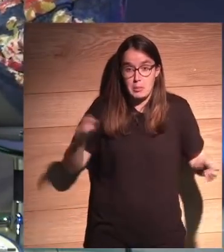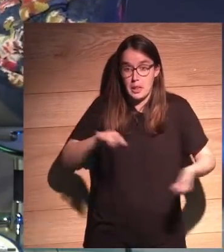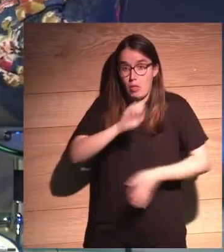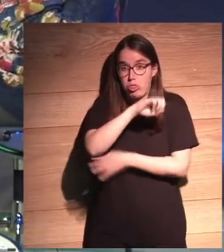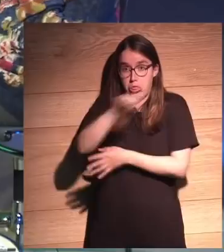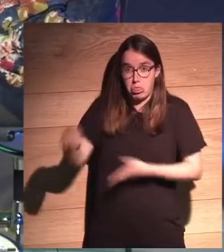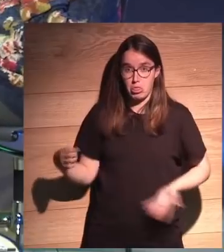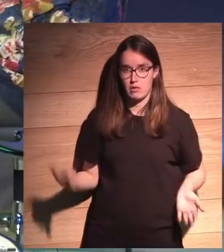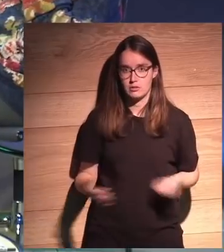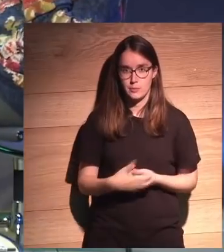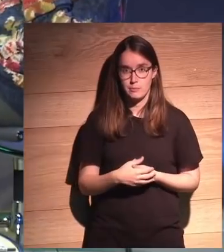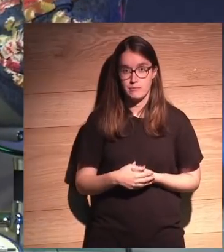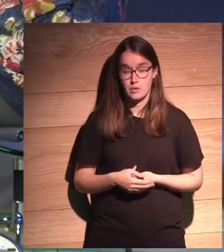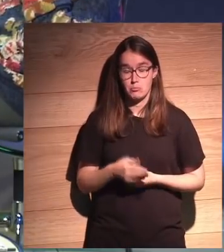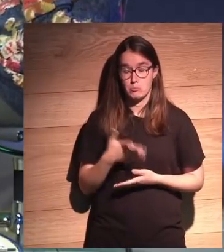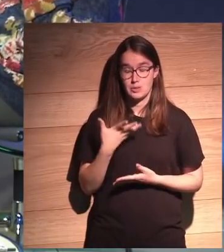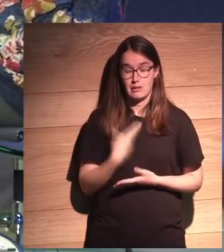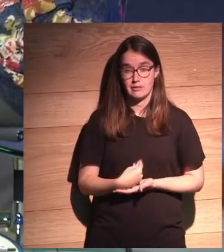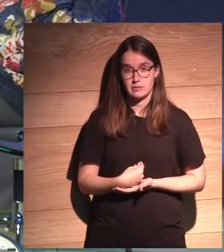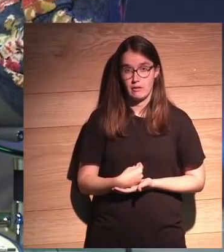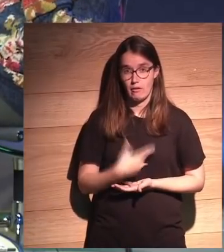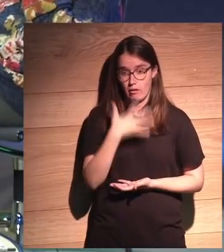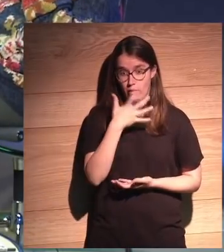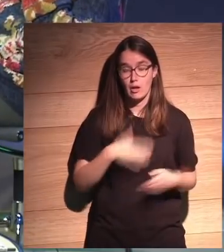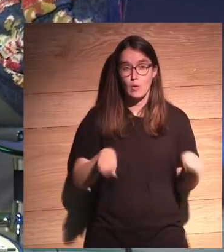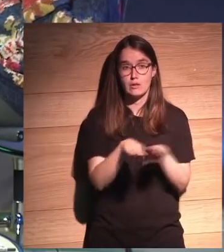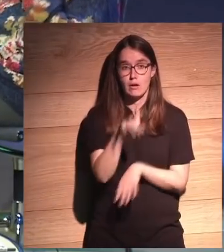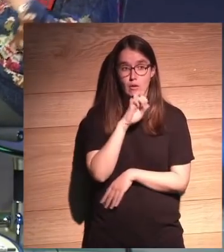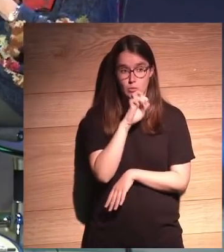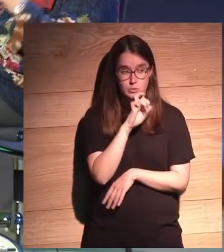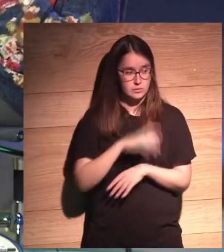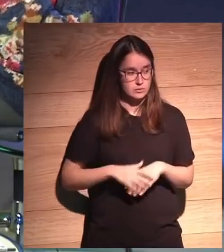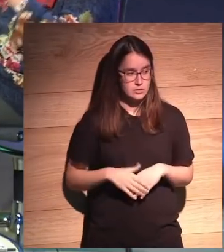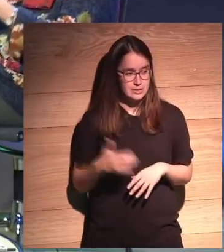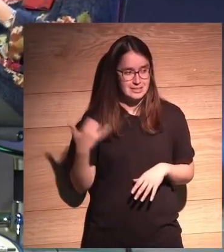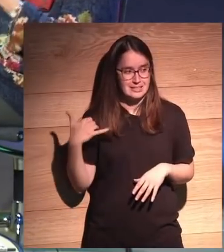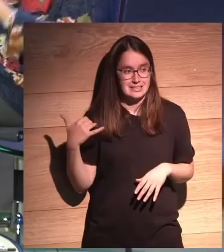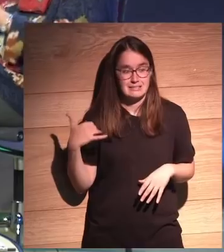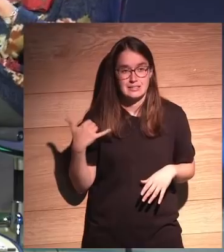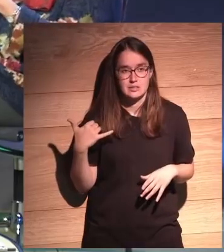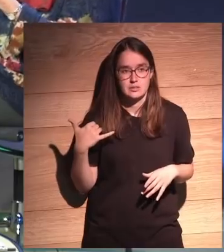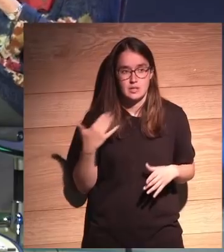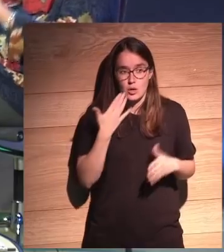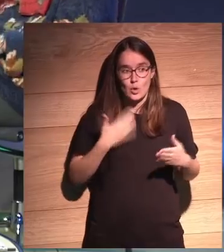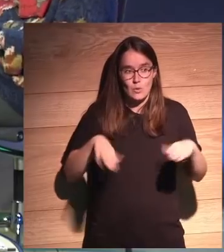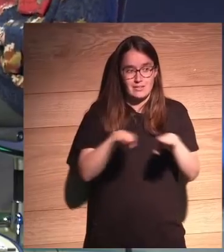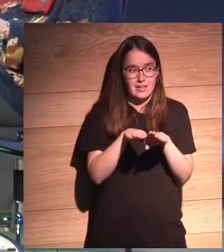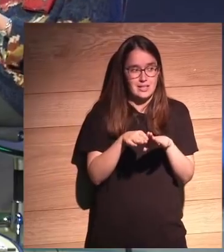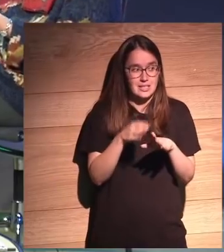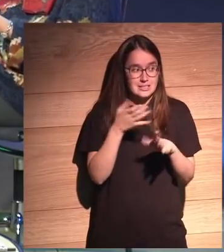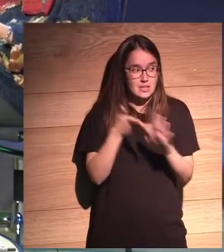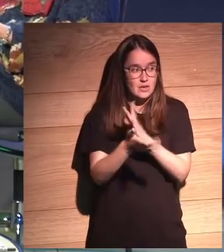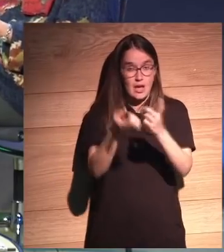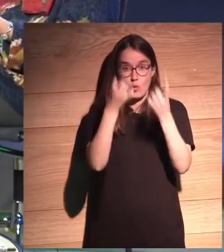ser. Es muy triste. ¿Cómo vamos a educar en igualdad? No, pero es que ya no es solo educar en igualdad, es